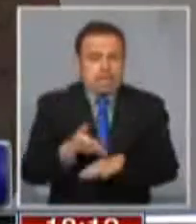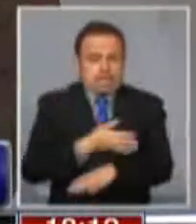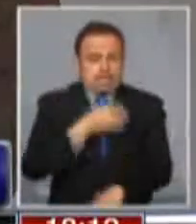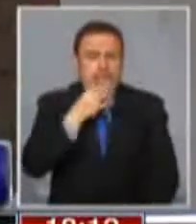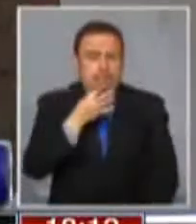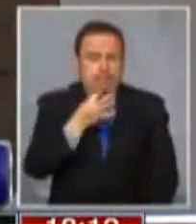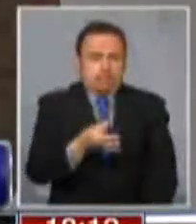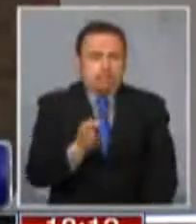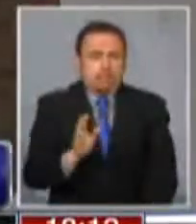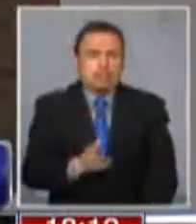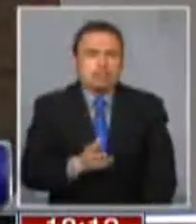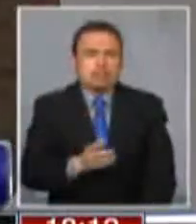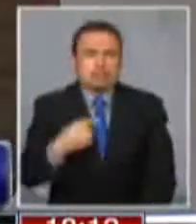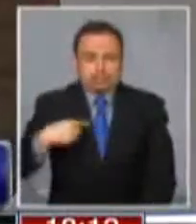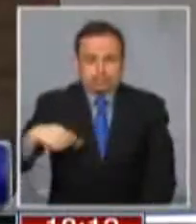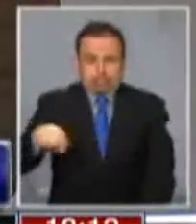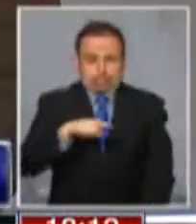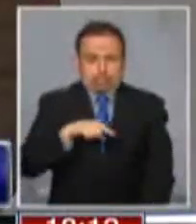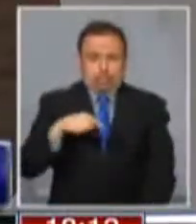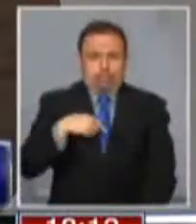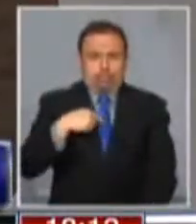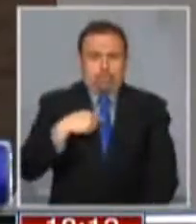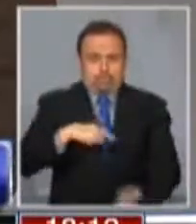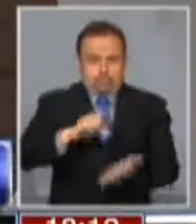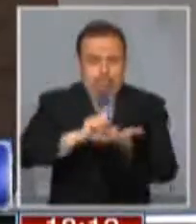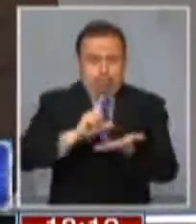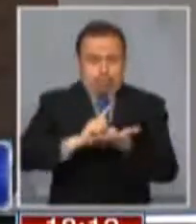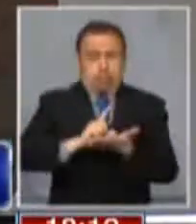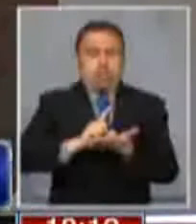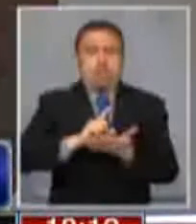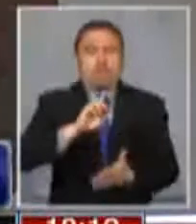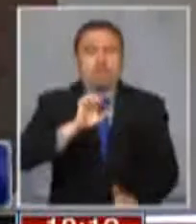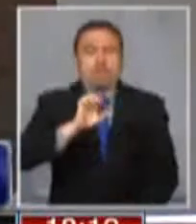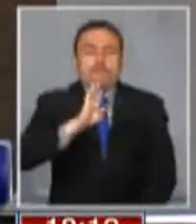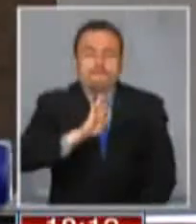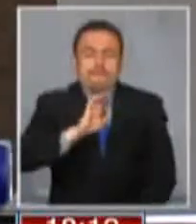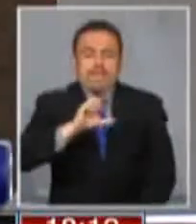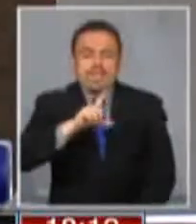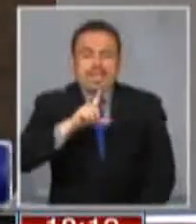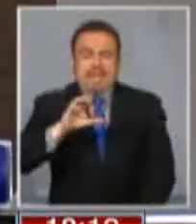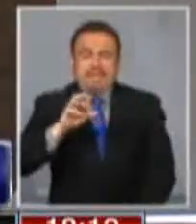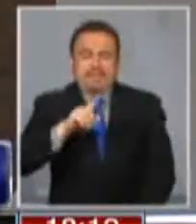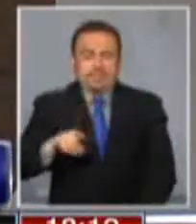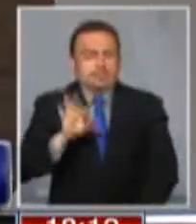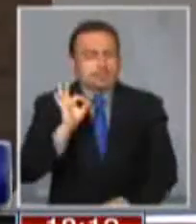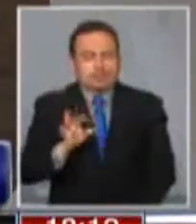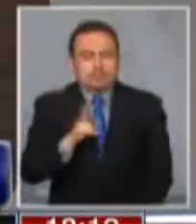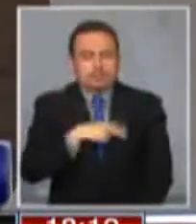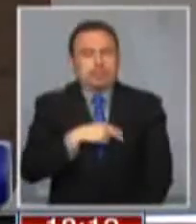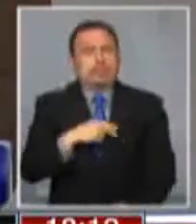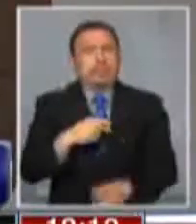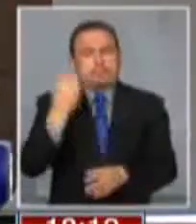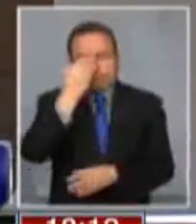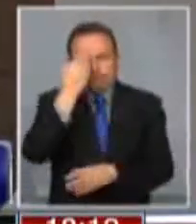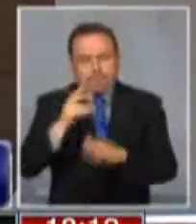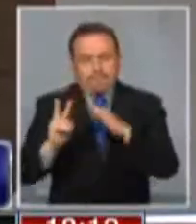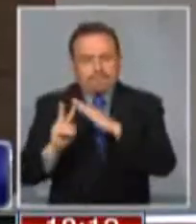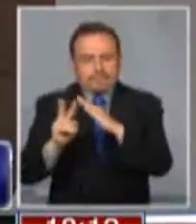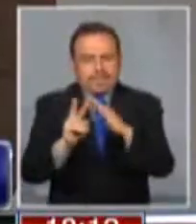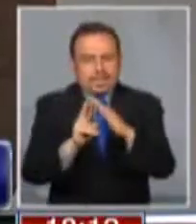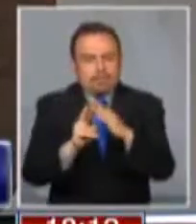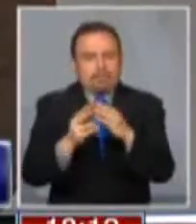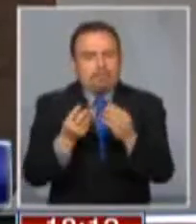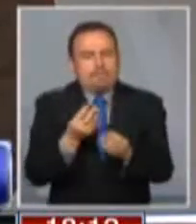anteriormente, incluso nosotros como Patio Bellavista y con otros empresarios hemos sido premiados por preocuparnos de la calidad de vida de los vecinos,